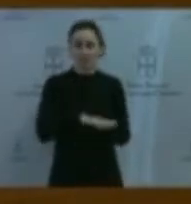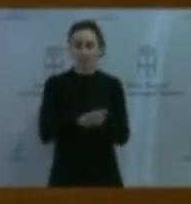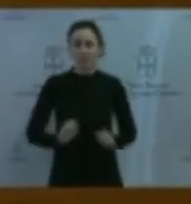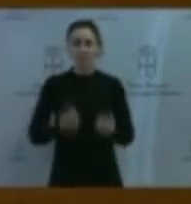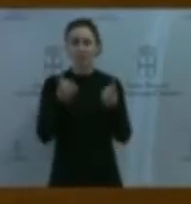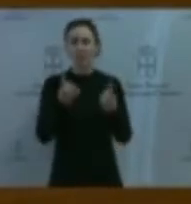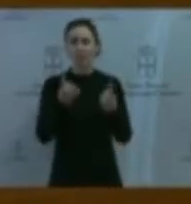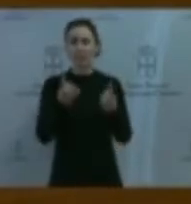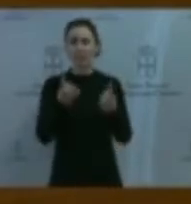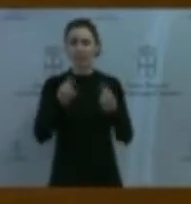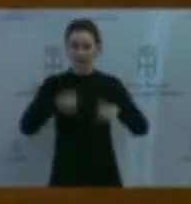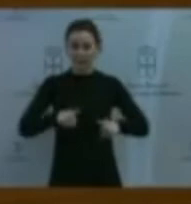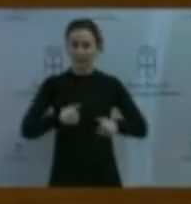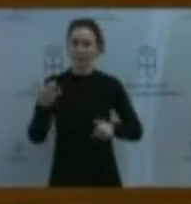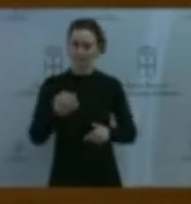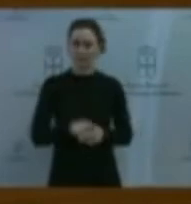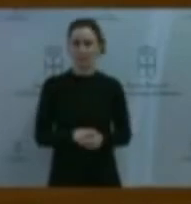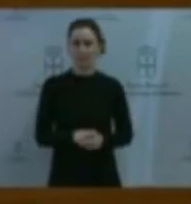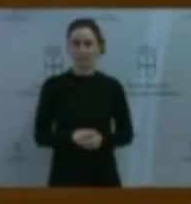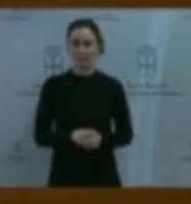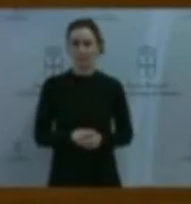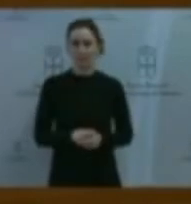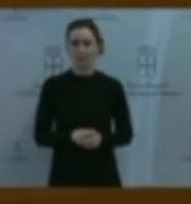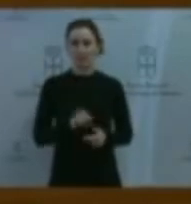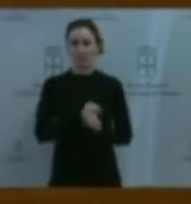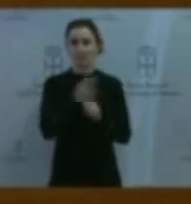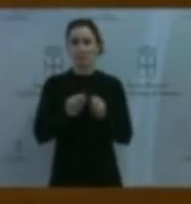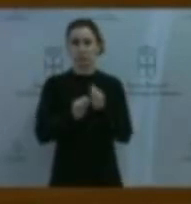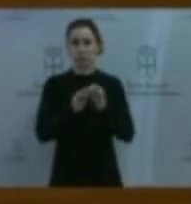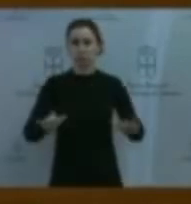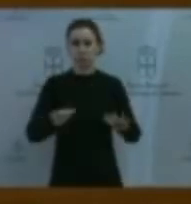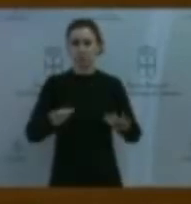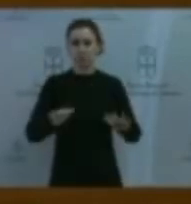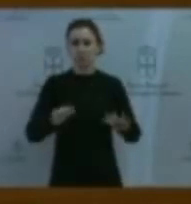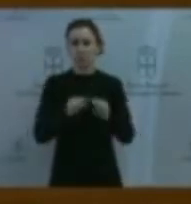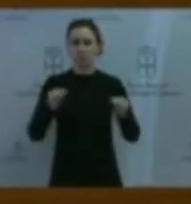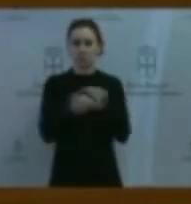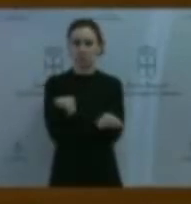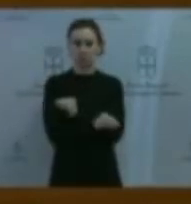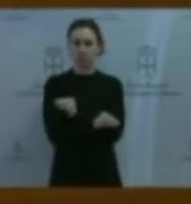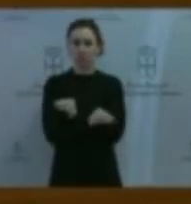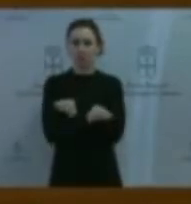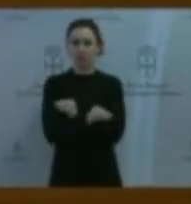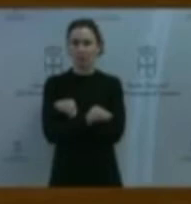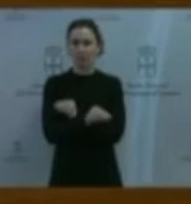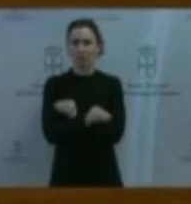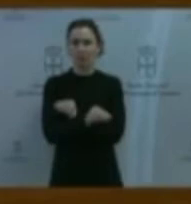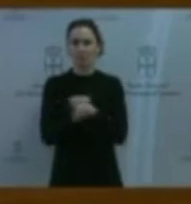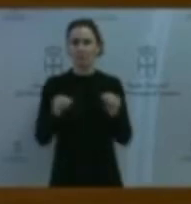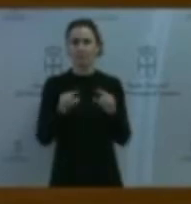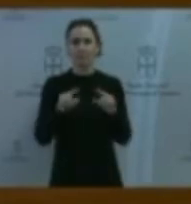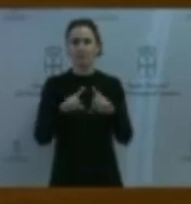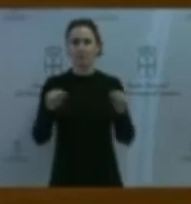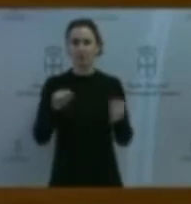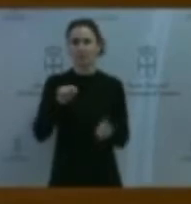la pandemia es incompatible con la oficialidad. Parécenos lo contrario. La reconstrucción de Asturias necesita de una reforma del Estatuto